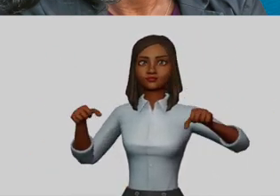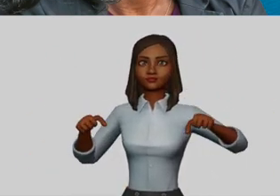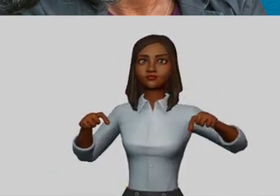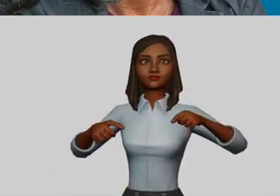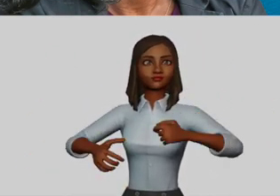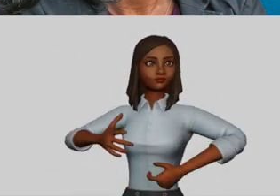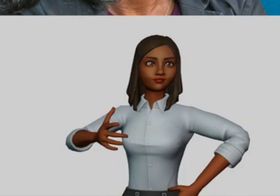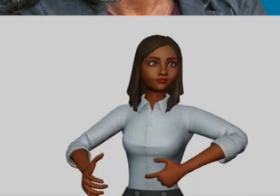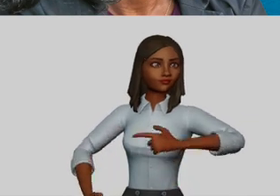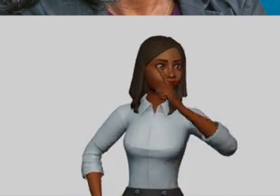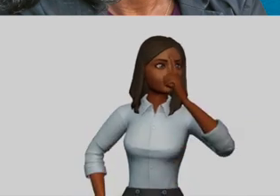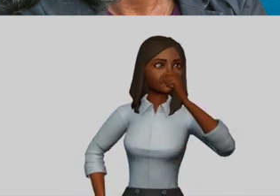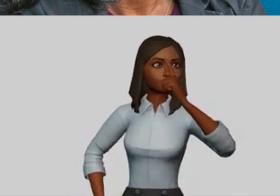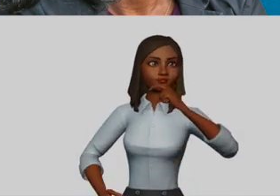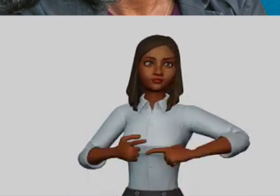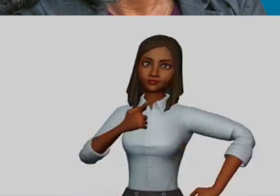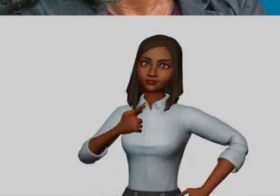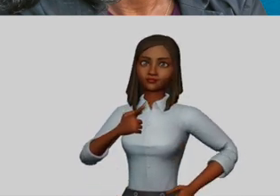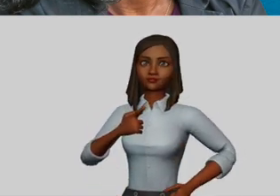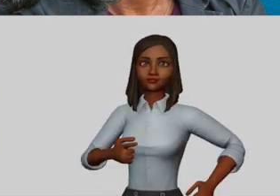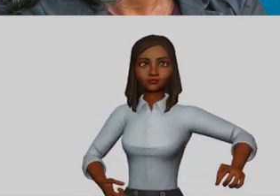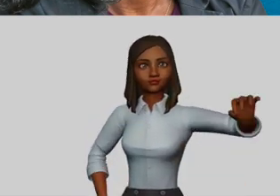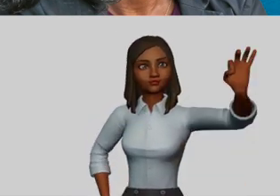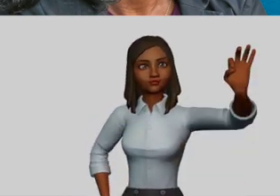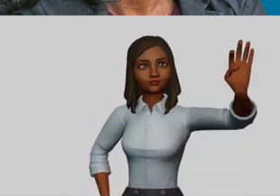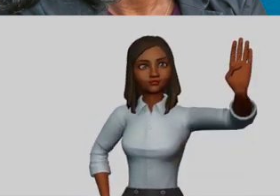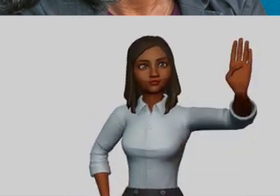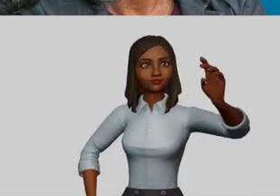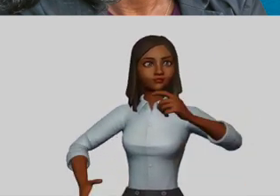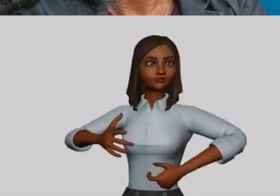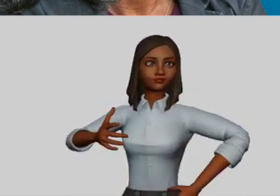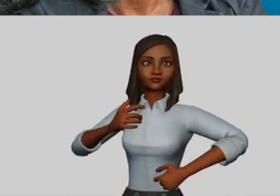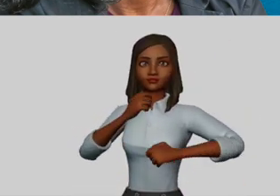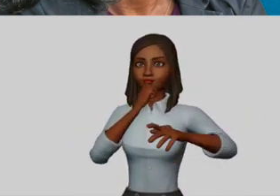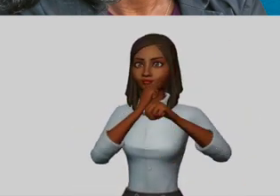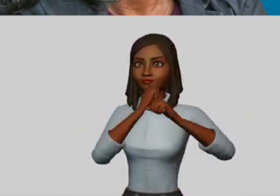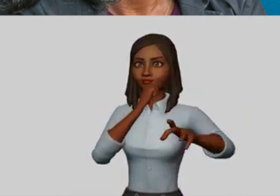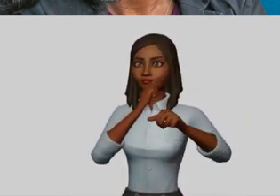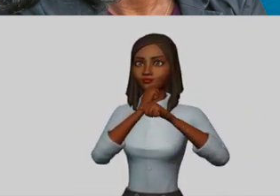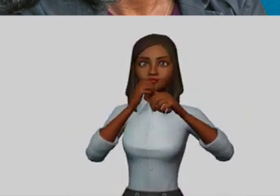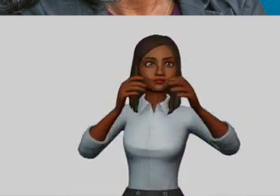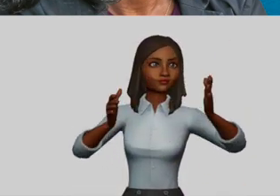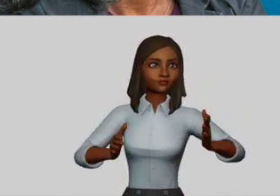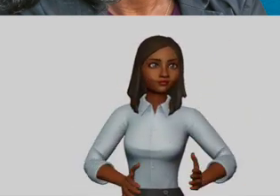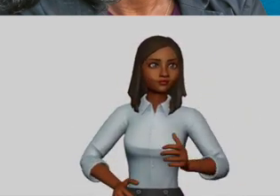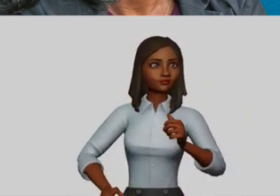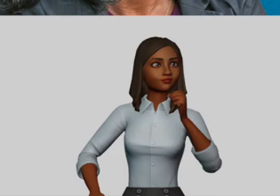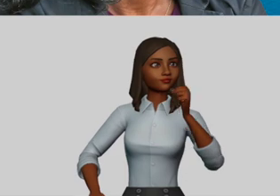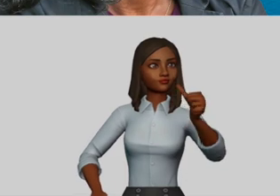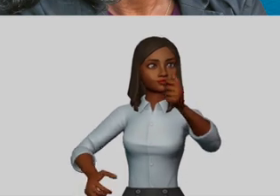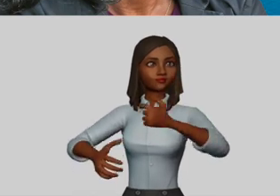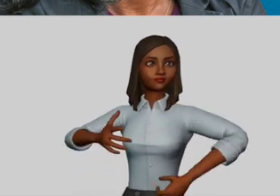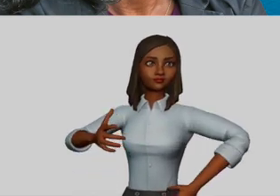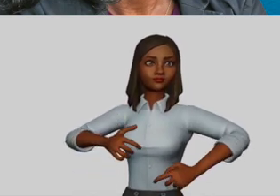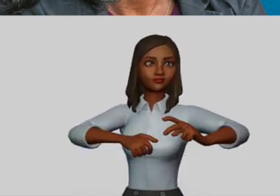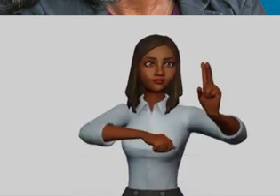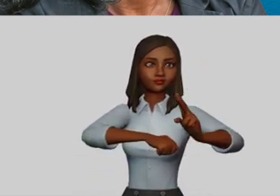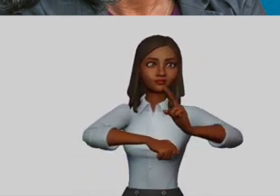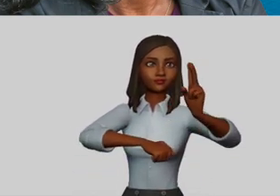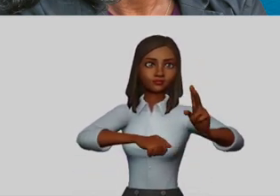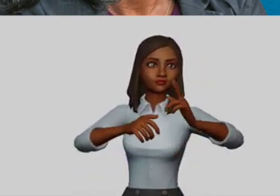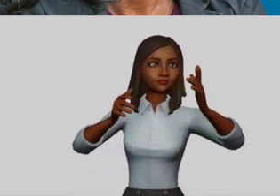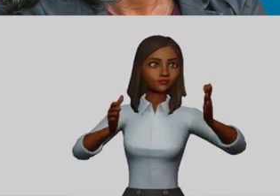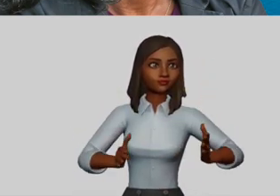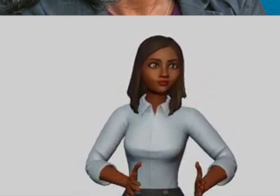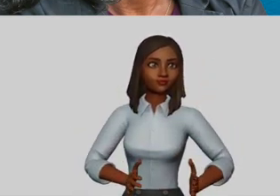y ya se me está yendo, uh-huh. ¿verdad? Y decirle a la gente oyente,